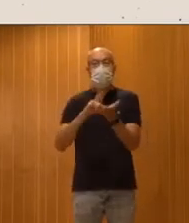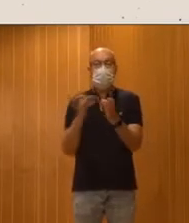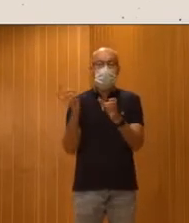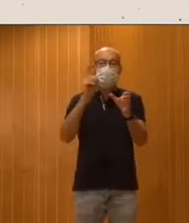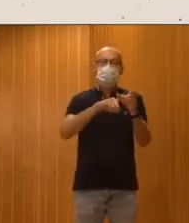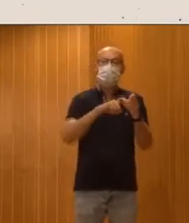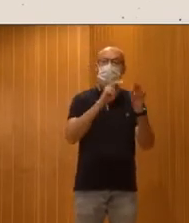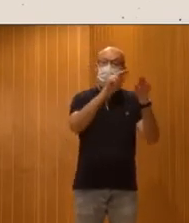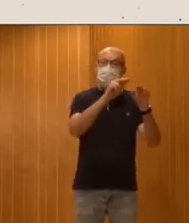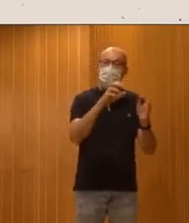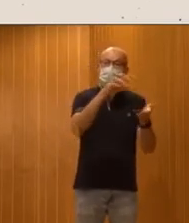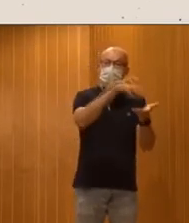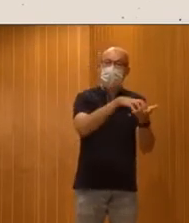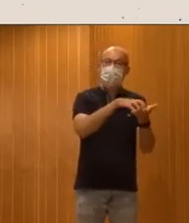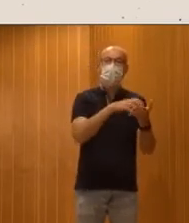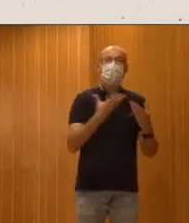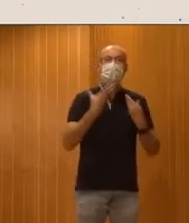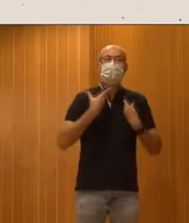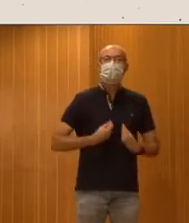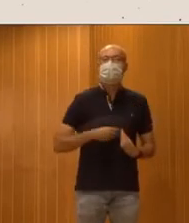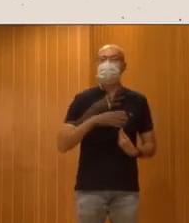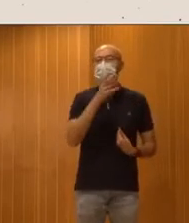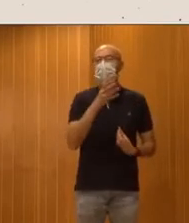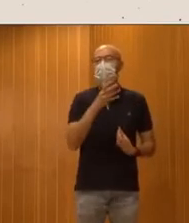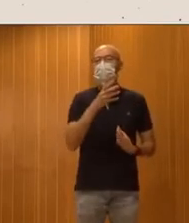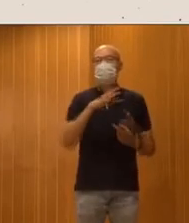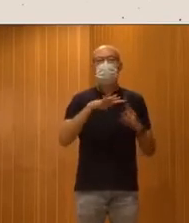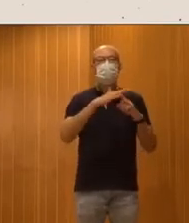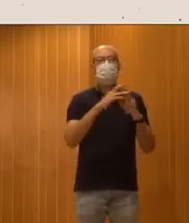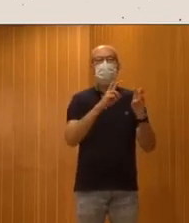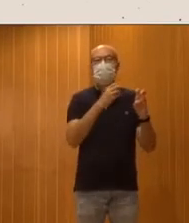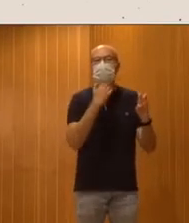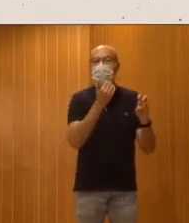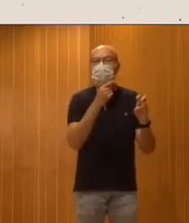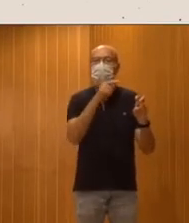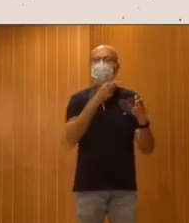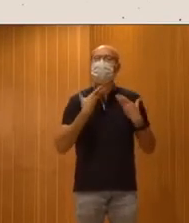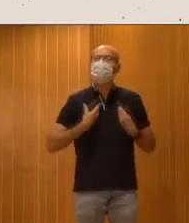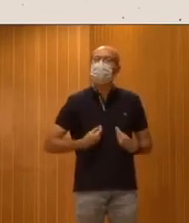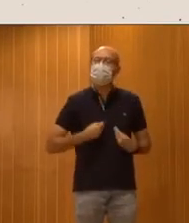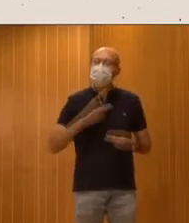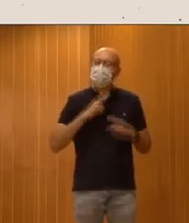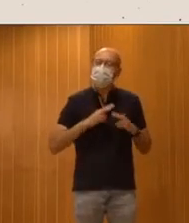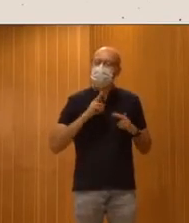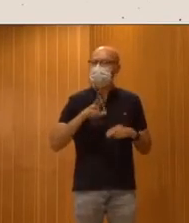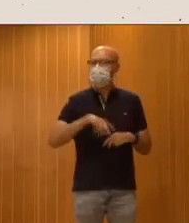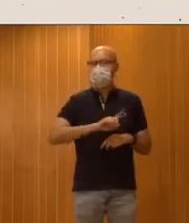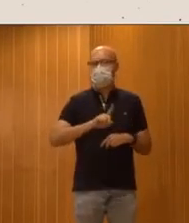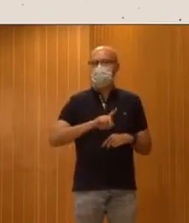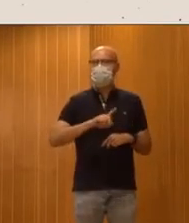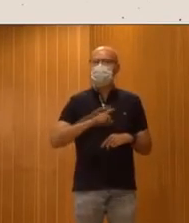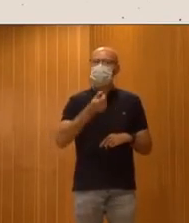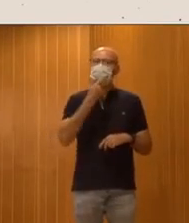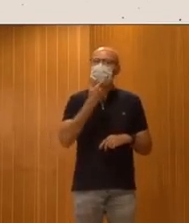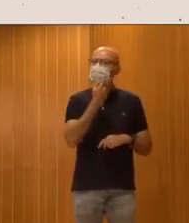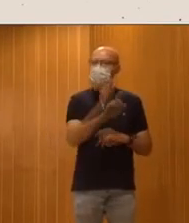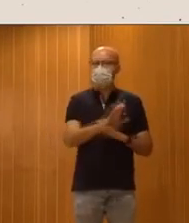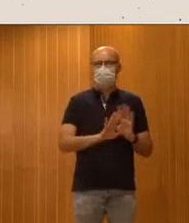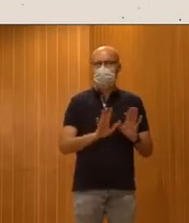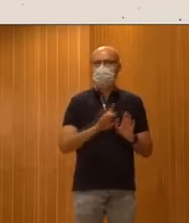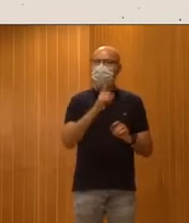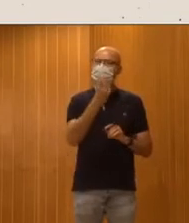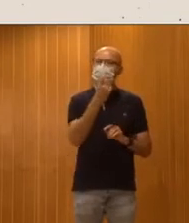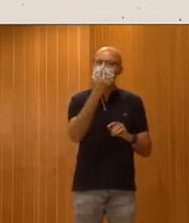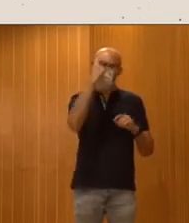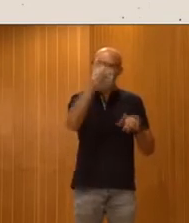haber tenido que ingresar en una residencia, eso no lo consideramos depresión. Y eso no requiere ningún tratamiento médico, eso lo que requiere